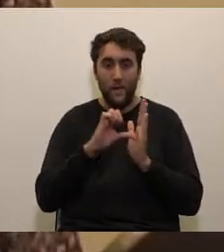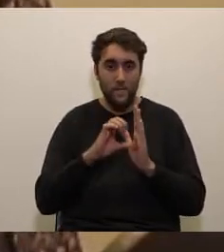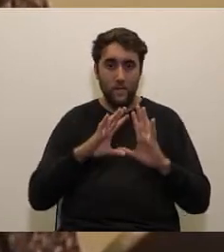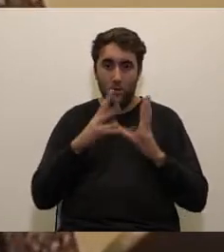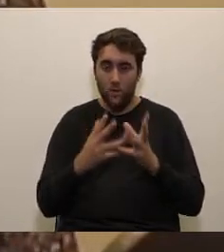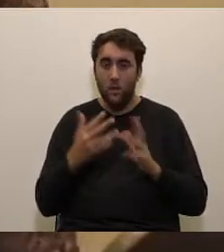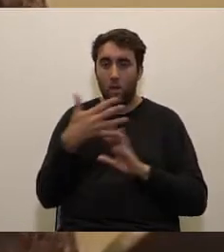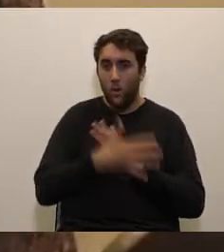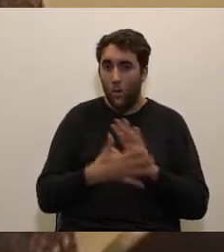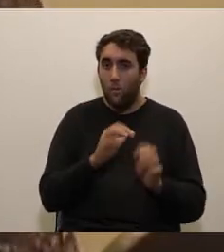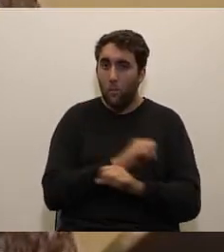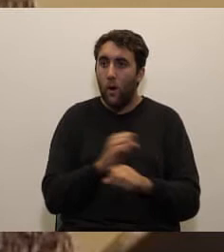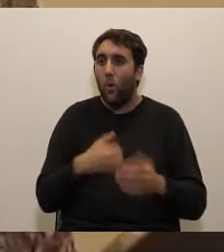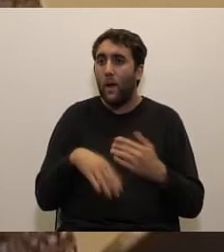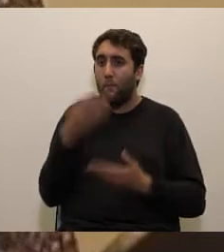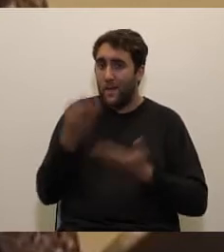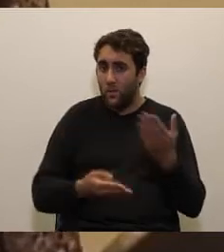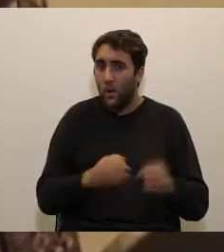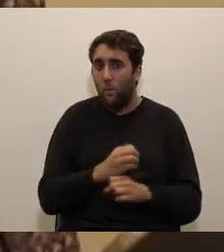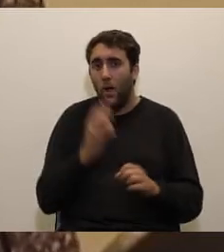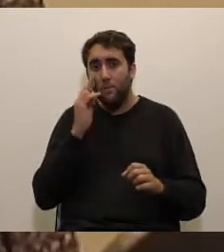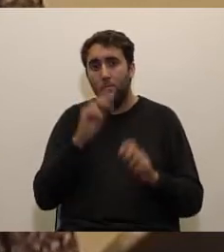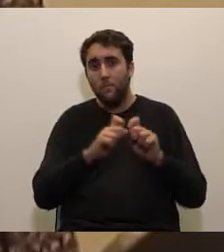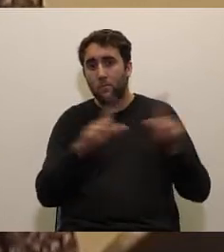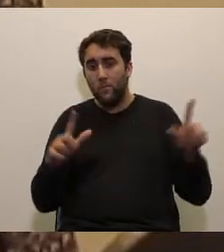cualquier ciudadano o ciudadana. Bueno, todo eso